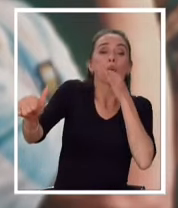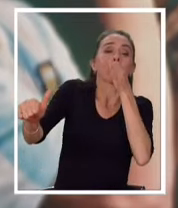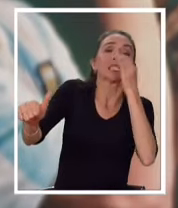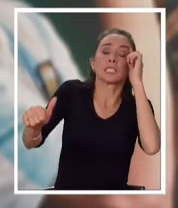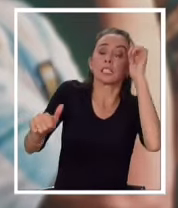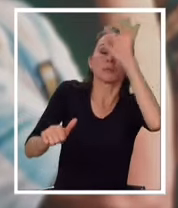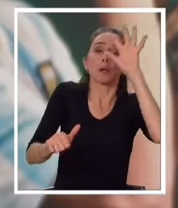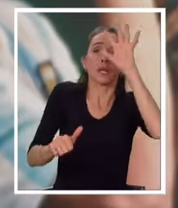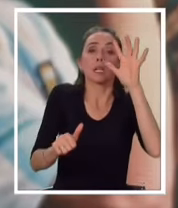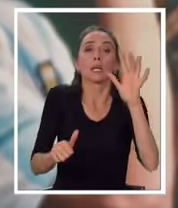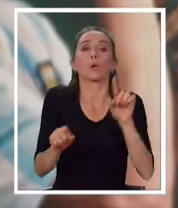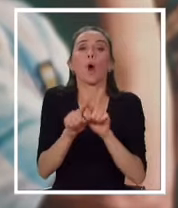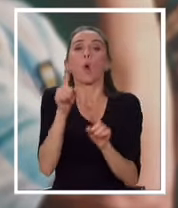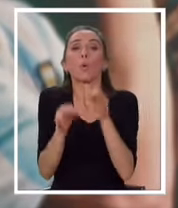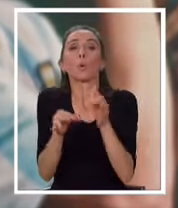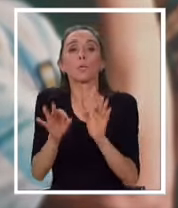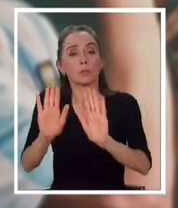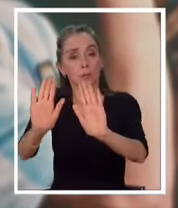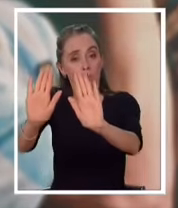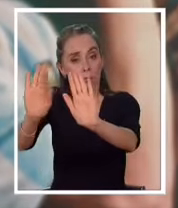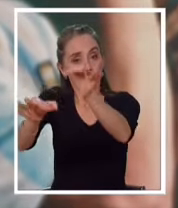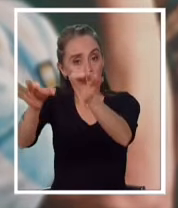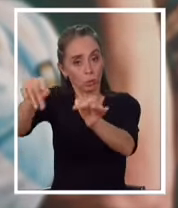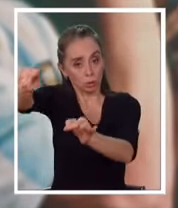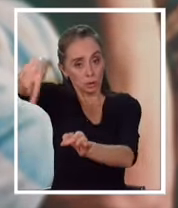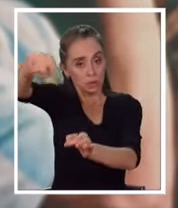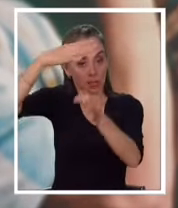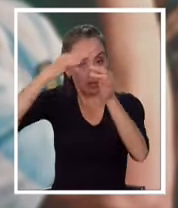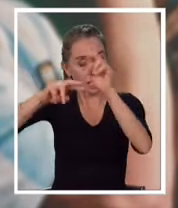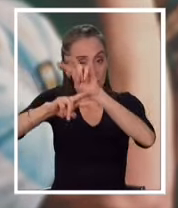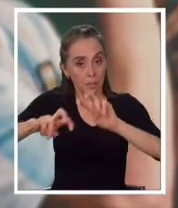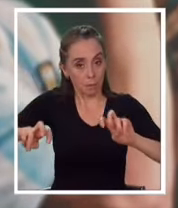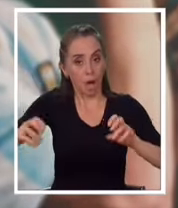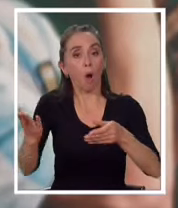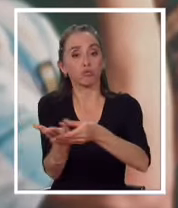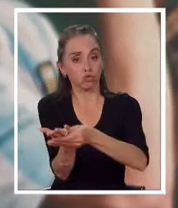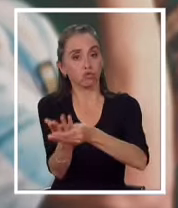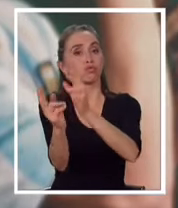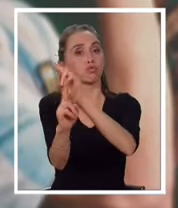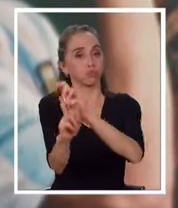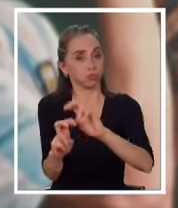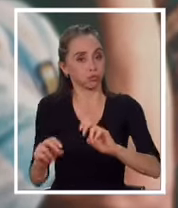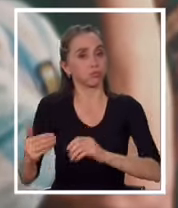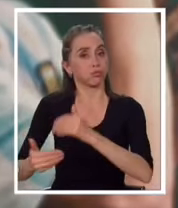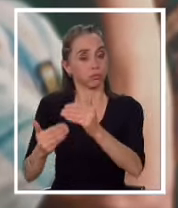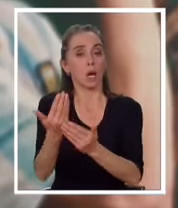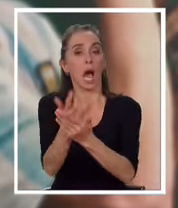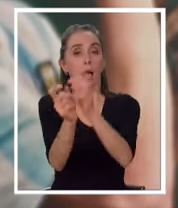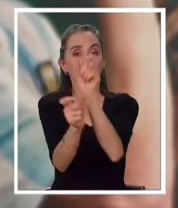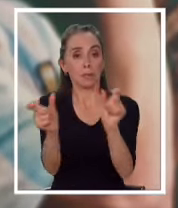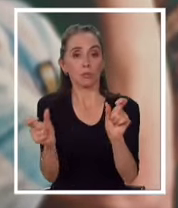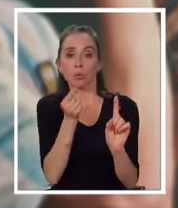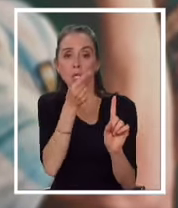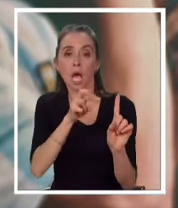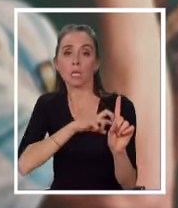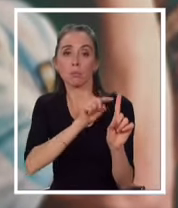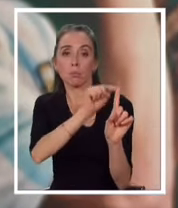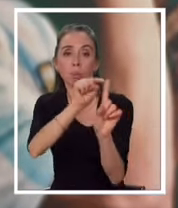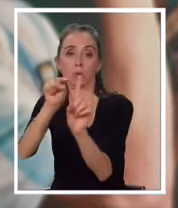y abrir un juicio que la justicia decidirá, porque hay una causa en curso. Donde hay gente imputada.